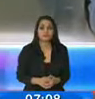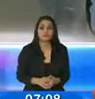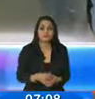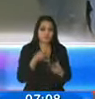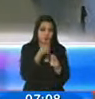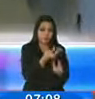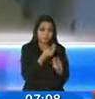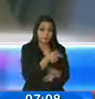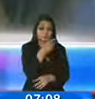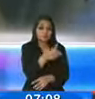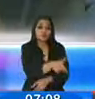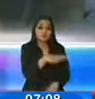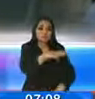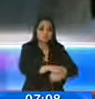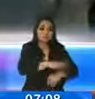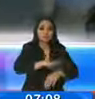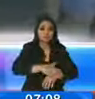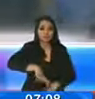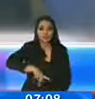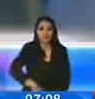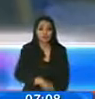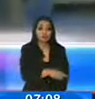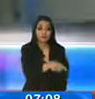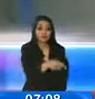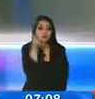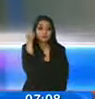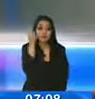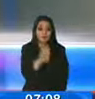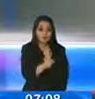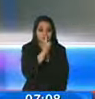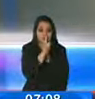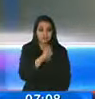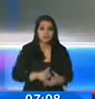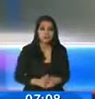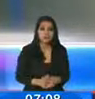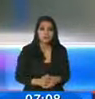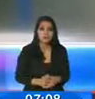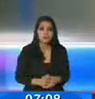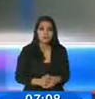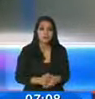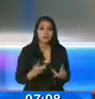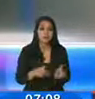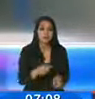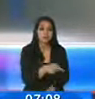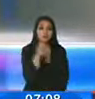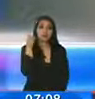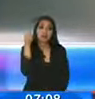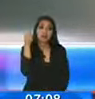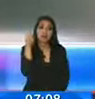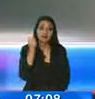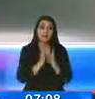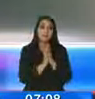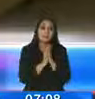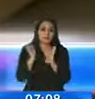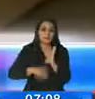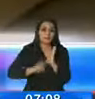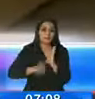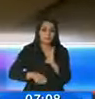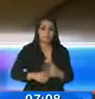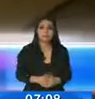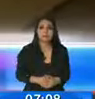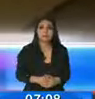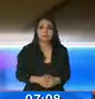el delito de asociación ilícita. Tiene derecho a permanecer en silencio, sí, y a solicitar la presencia de un abogado. En